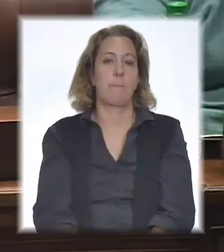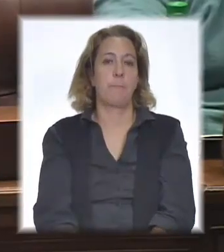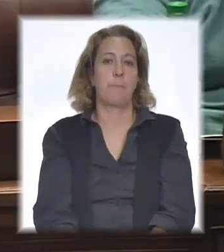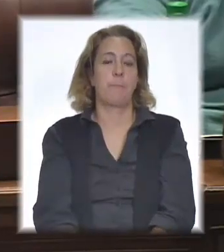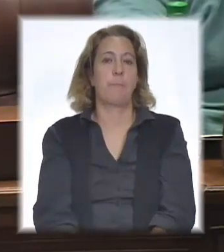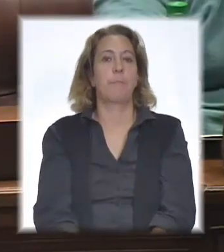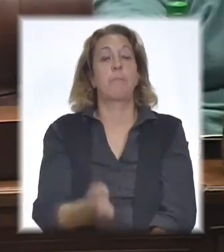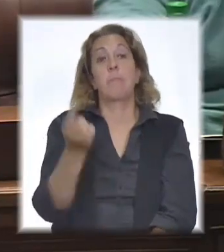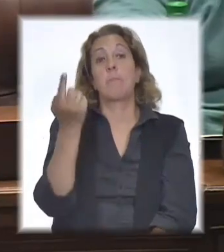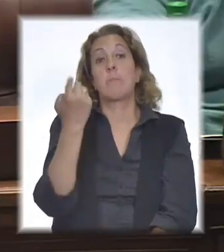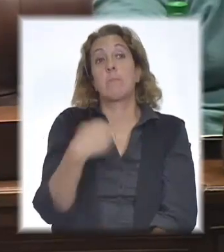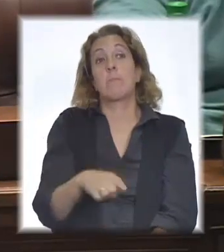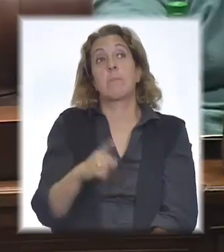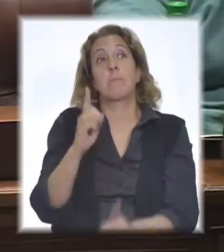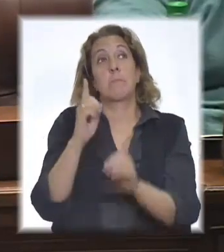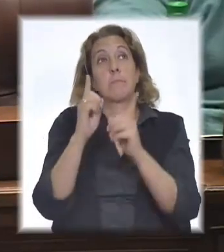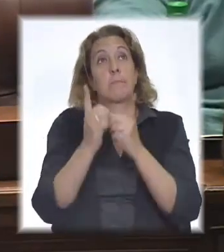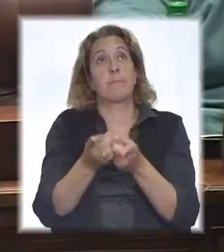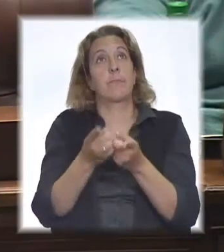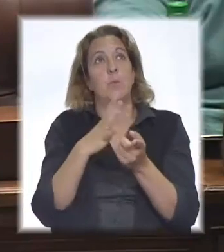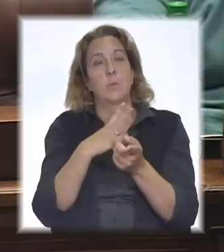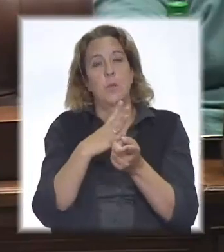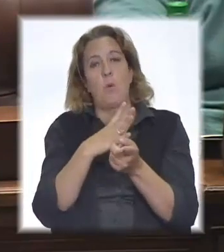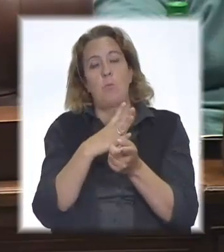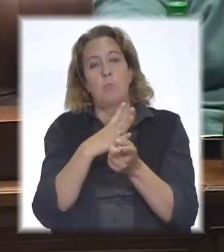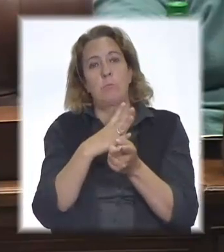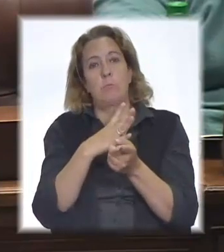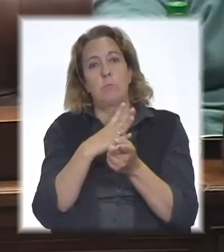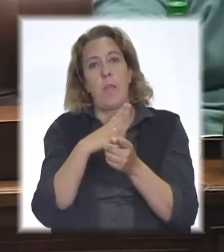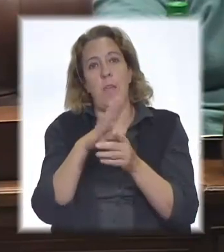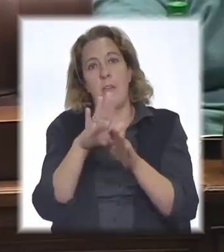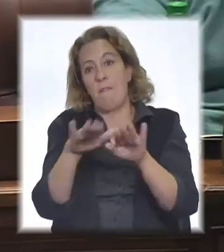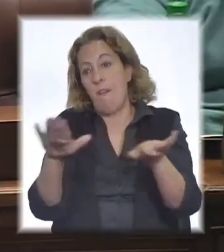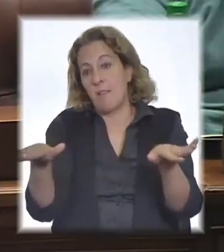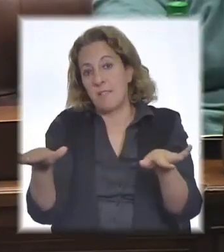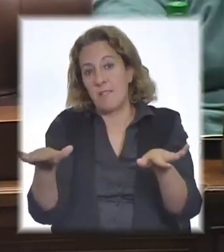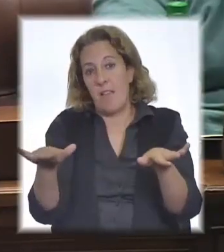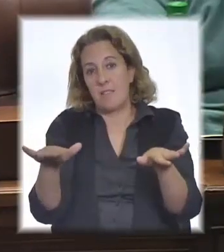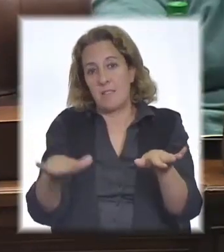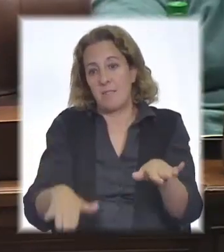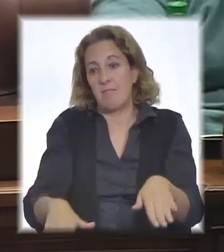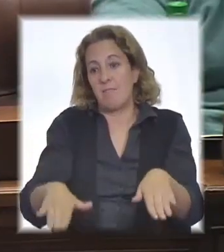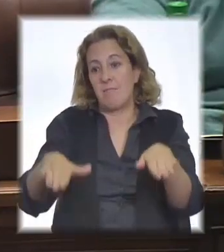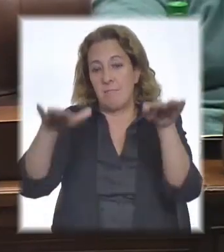y si bien estuvieron obviamente infancias distintas